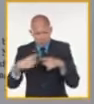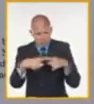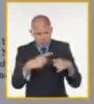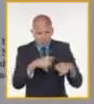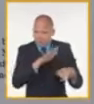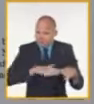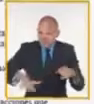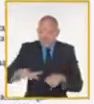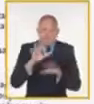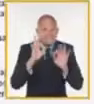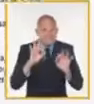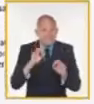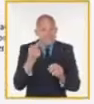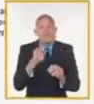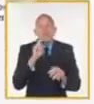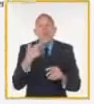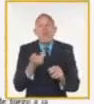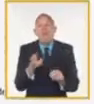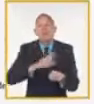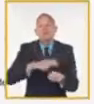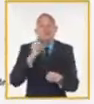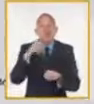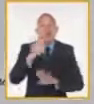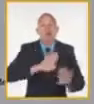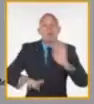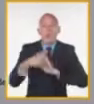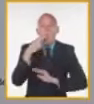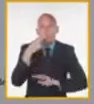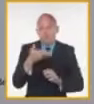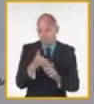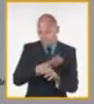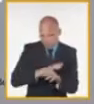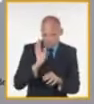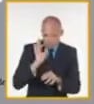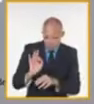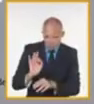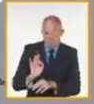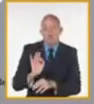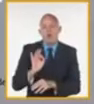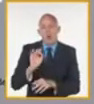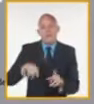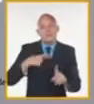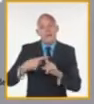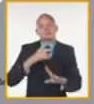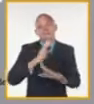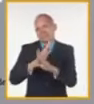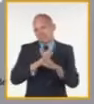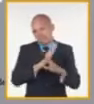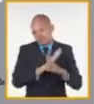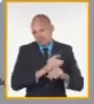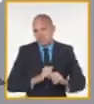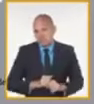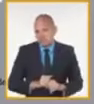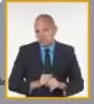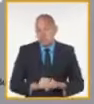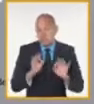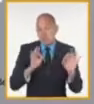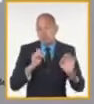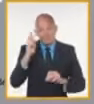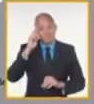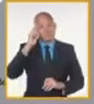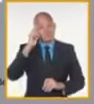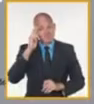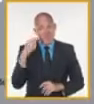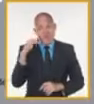prevención y el combate sobre la base además de la de la resoluciónes de que somos parte de las Naciones Unidas por